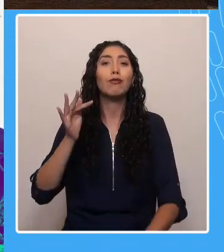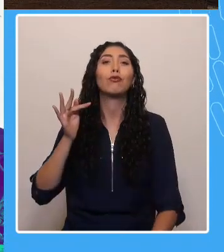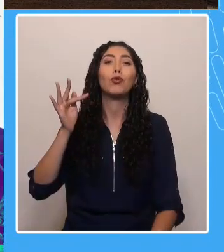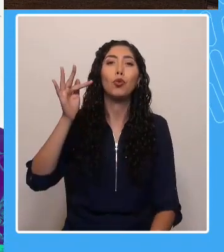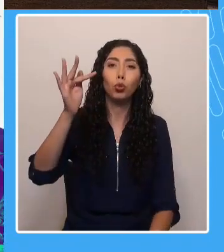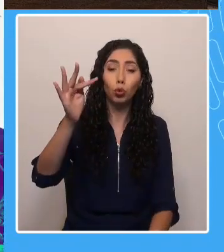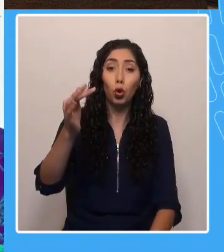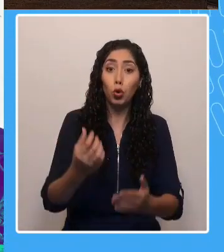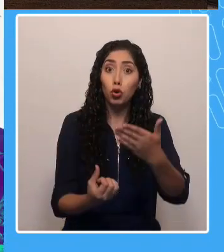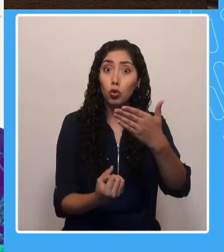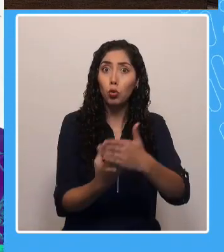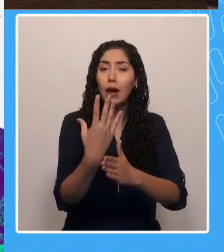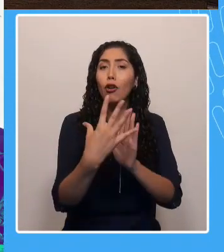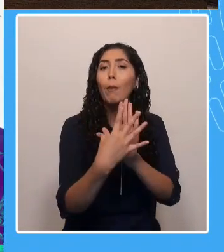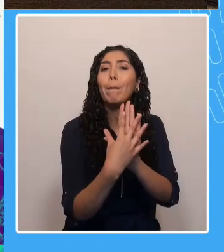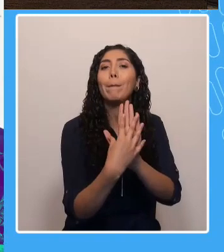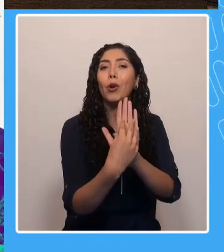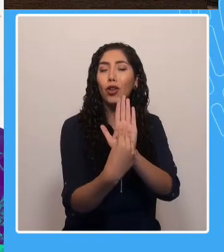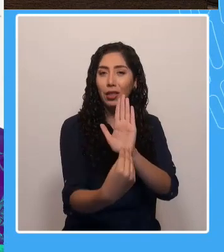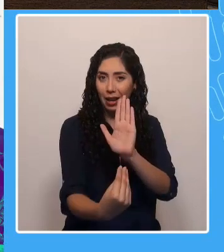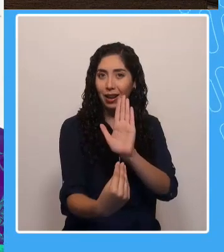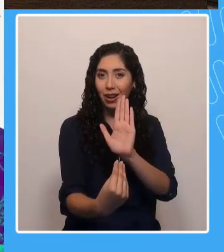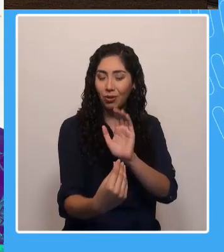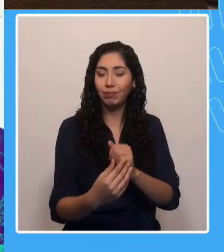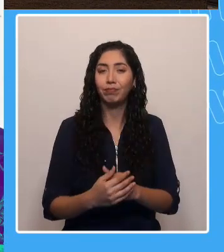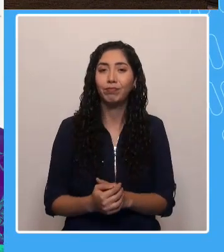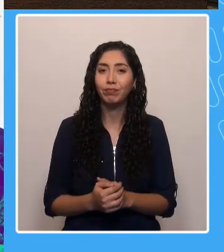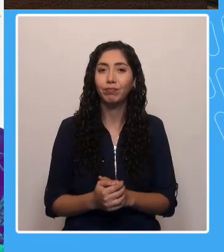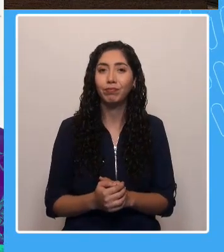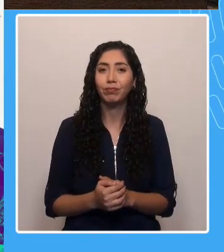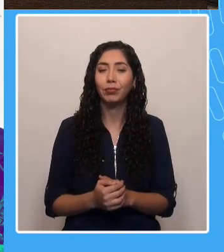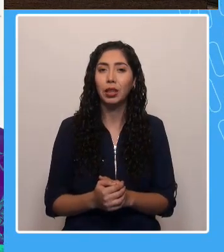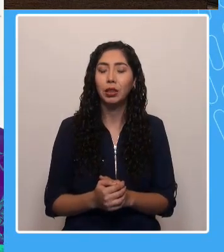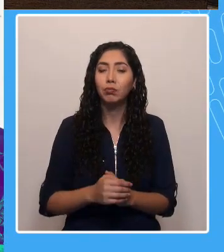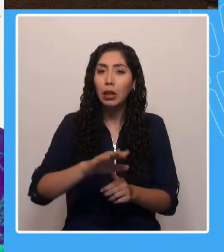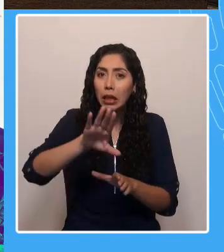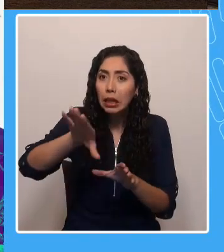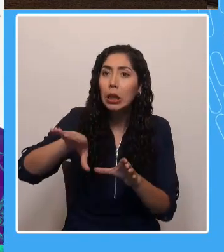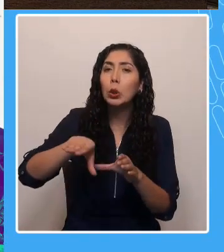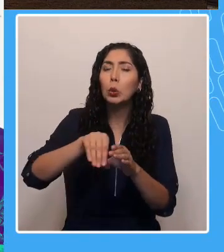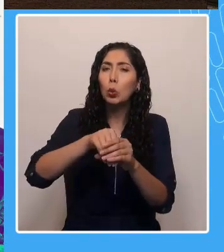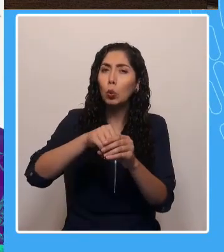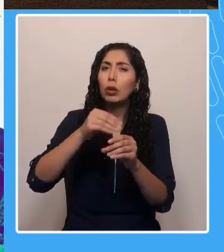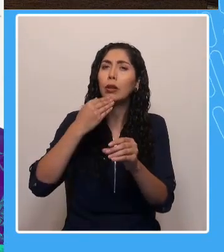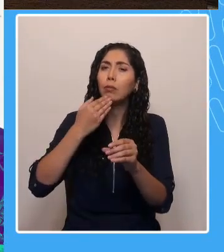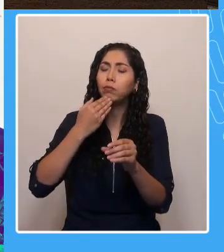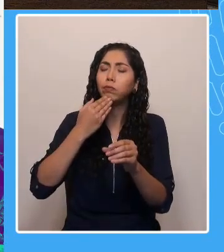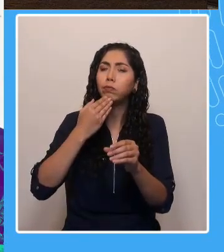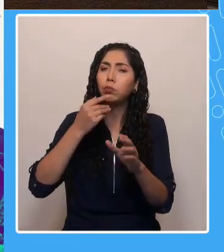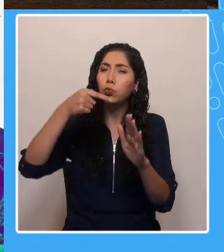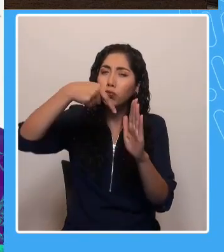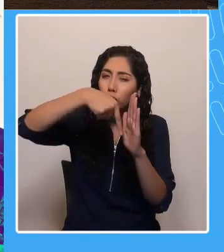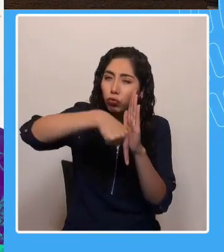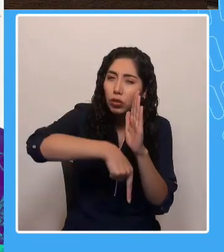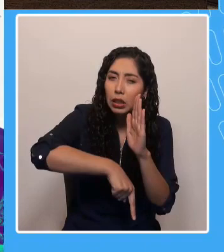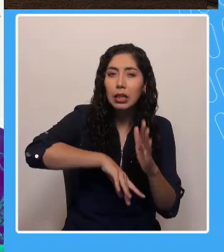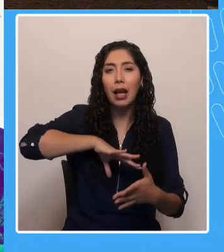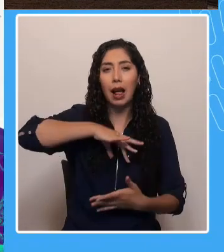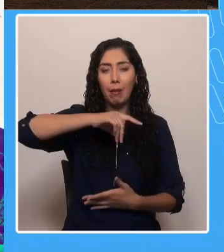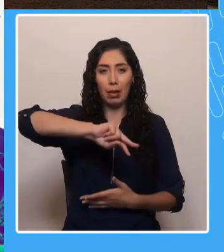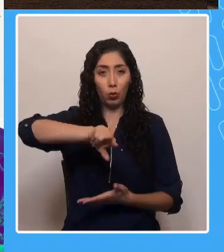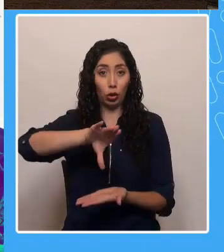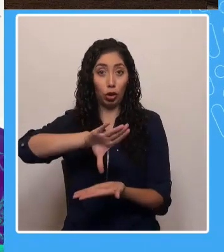nuevo modelo que incluya y profundice en el alma de nuestro país y nos permita enfrentar la crisis climática